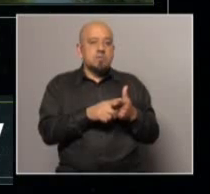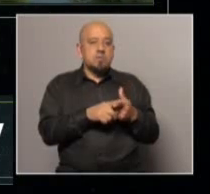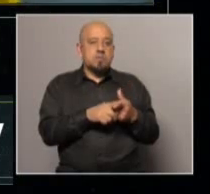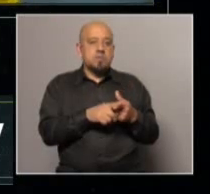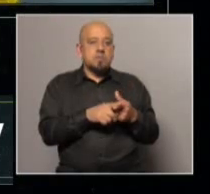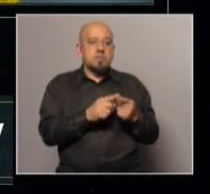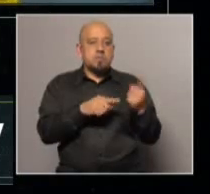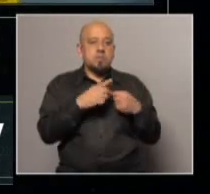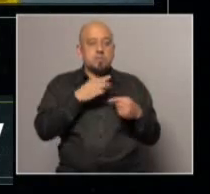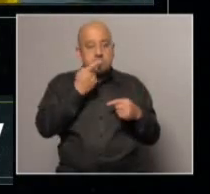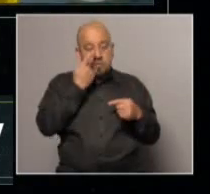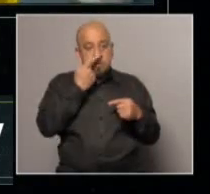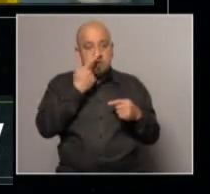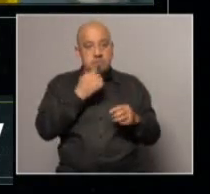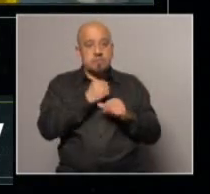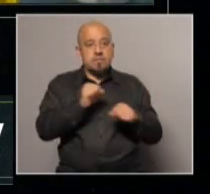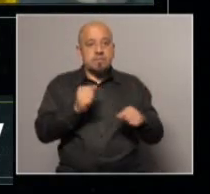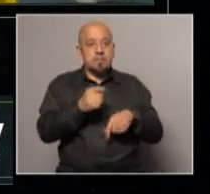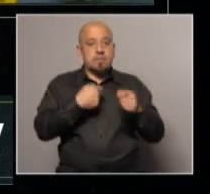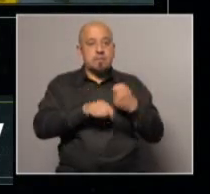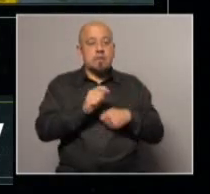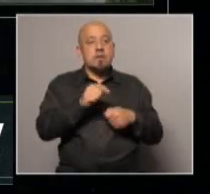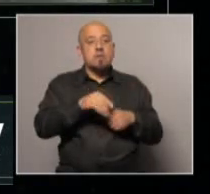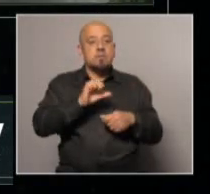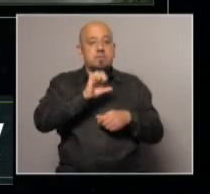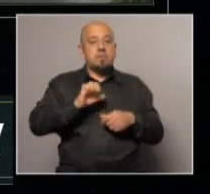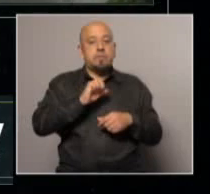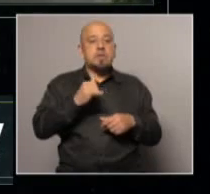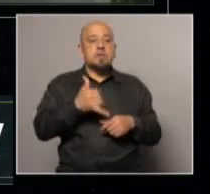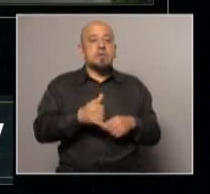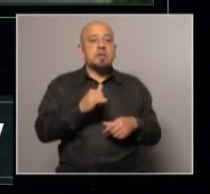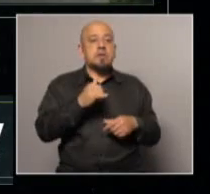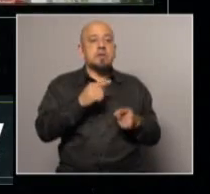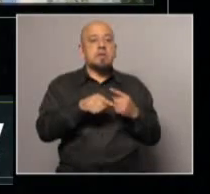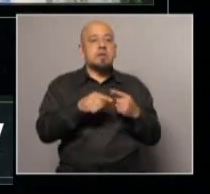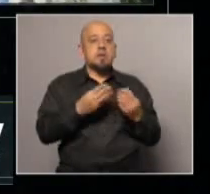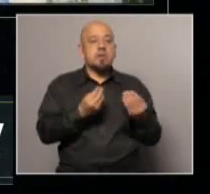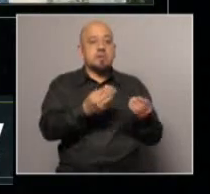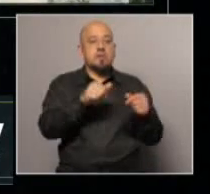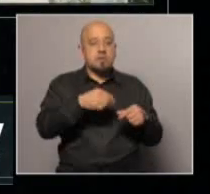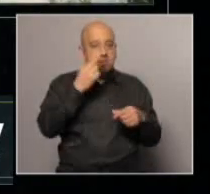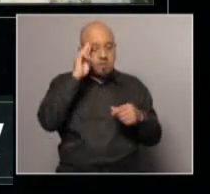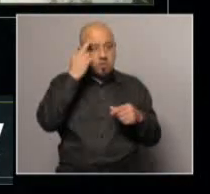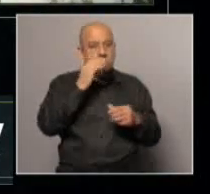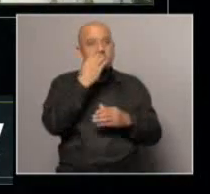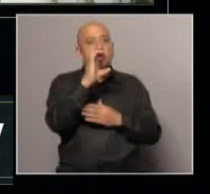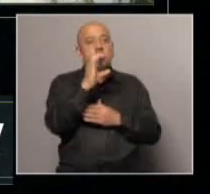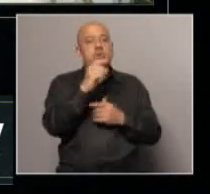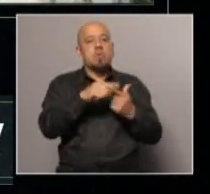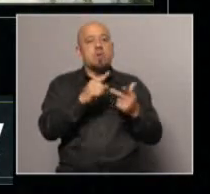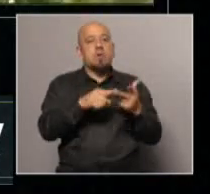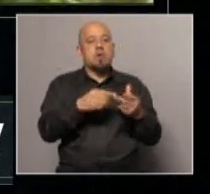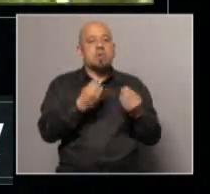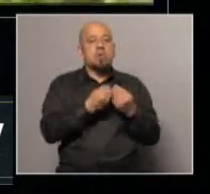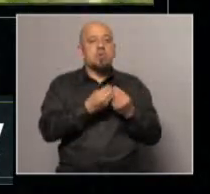Pero es mucho más interesante poder vender esta empresa que ya tiene plantaciones en Uruguay, en Colombia, en varios